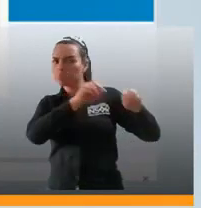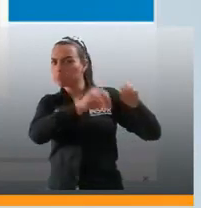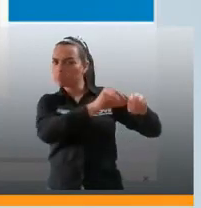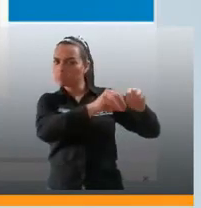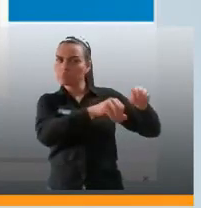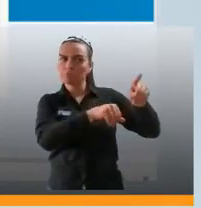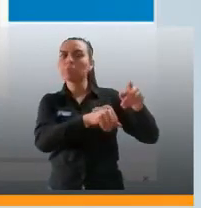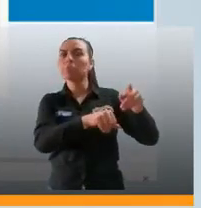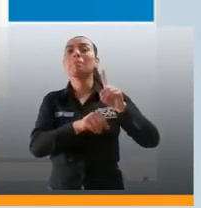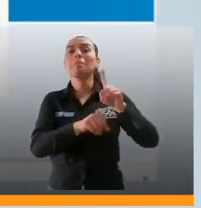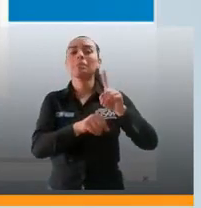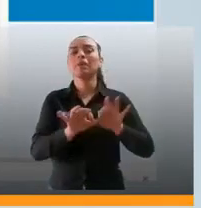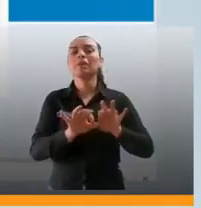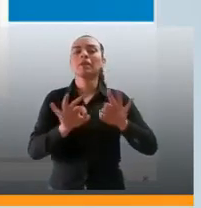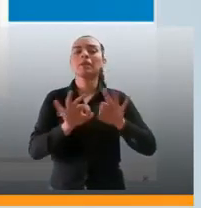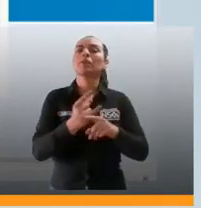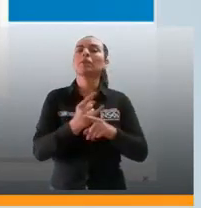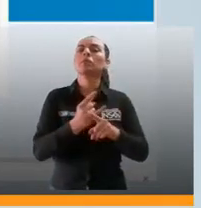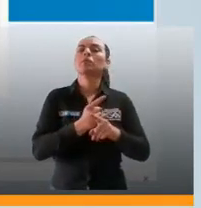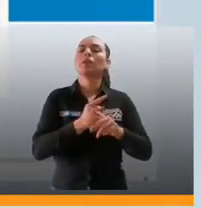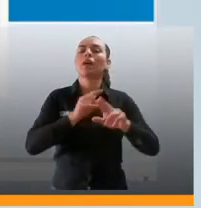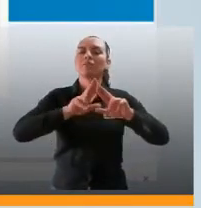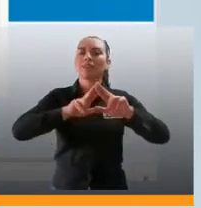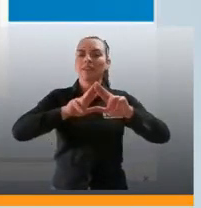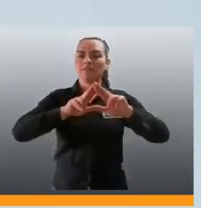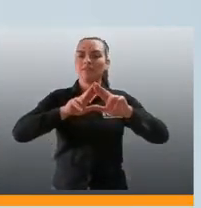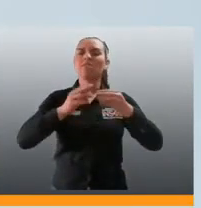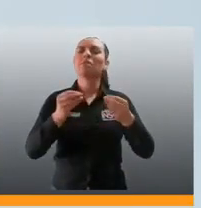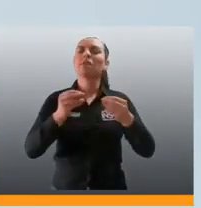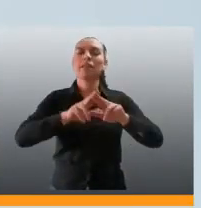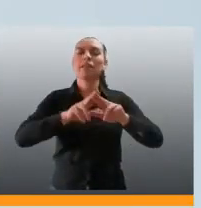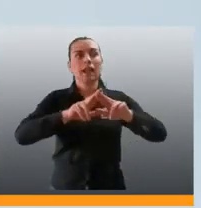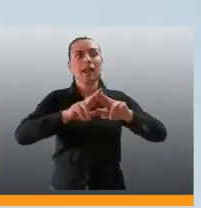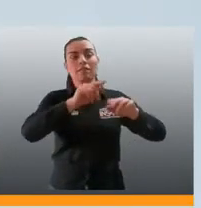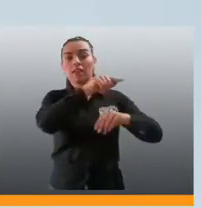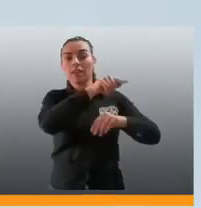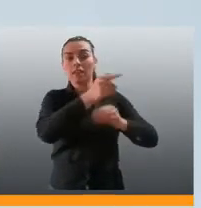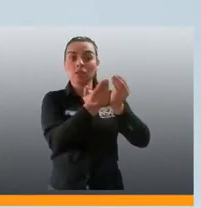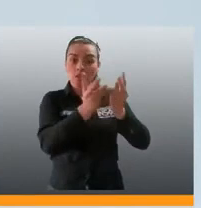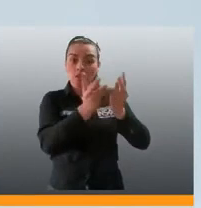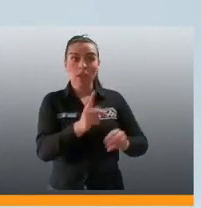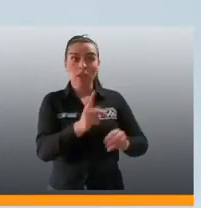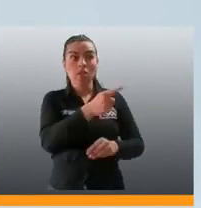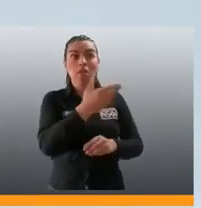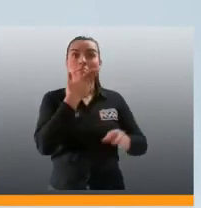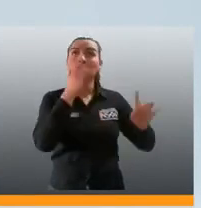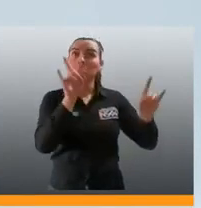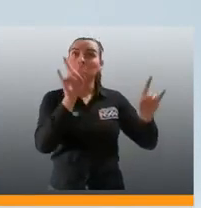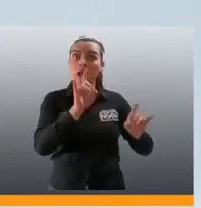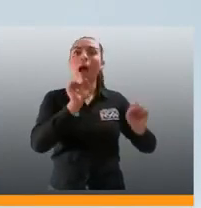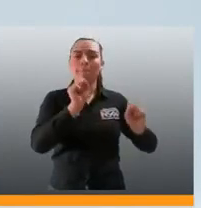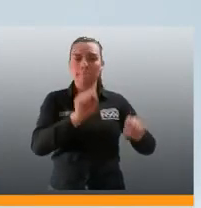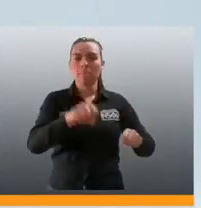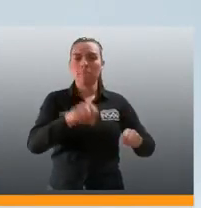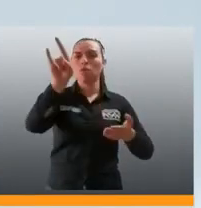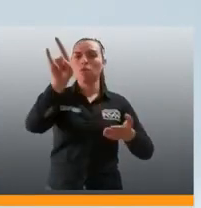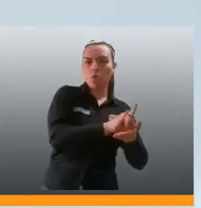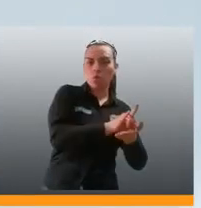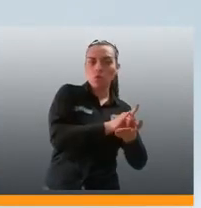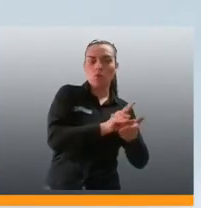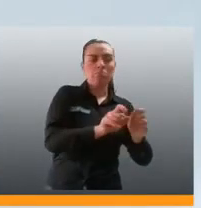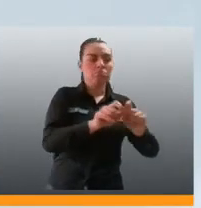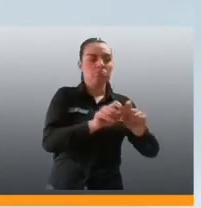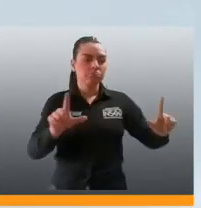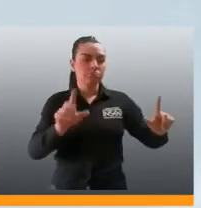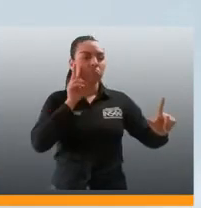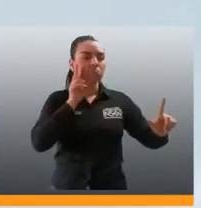materiales para que en esos pequeños momentos en que el estudiante tiene conexión los pueda descargar y verlos sin conexión.